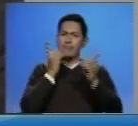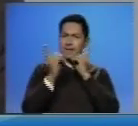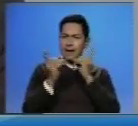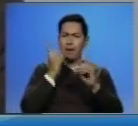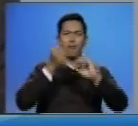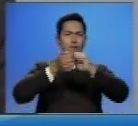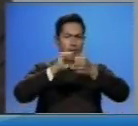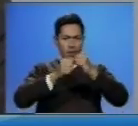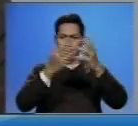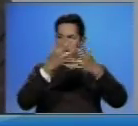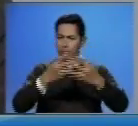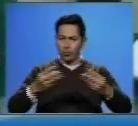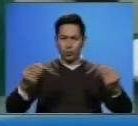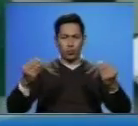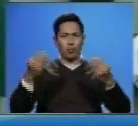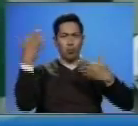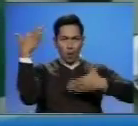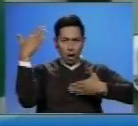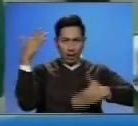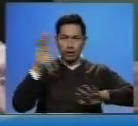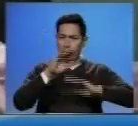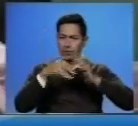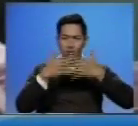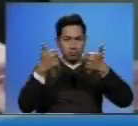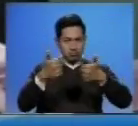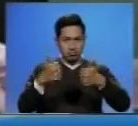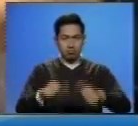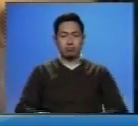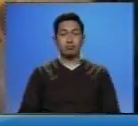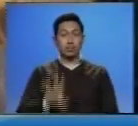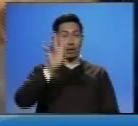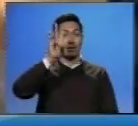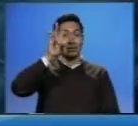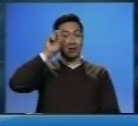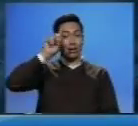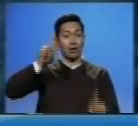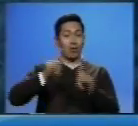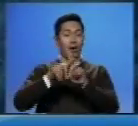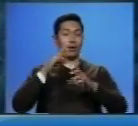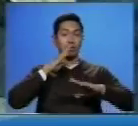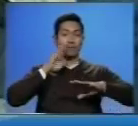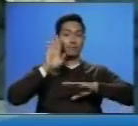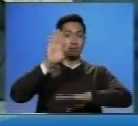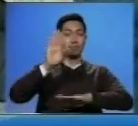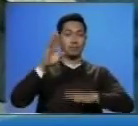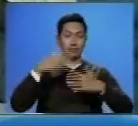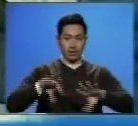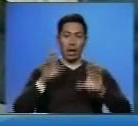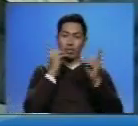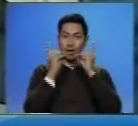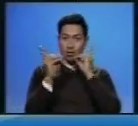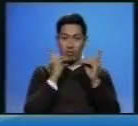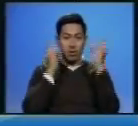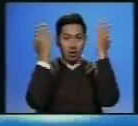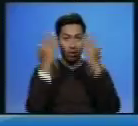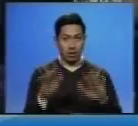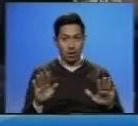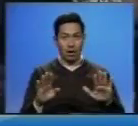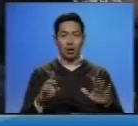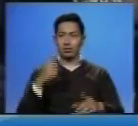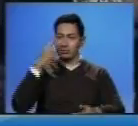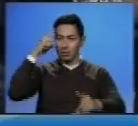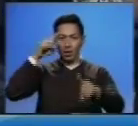para la gestión de la política pública. Siete fueron los compromisos o los acuerdos a los que llegaron luego de los diálogos, que tuvieron como